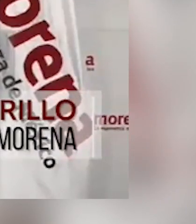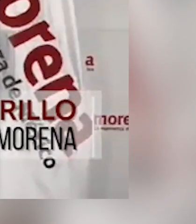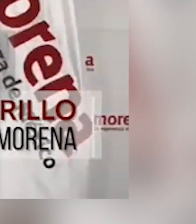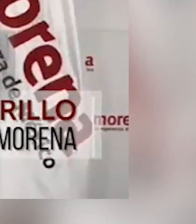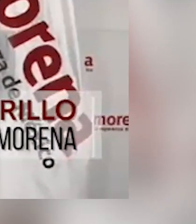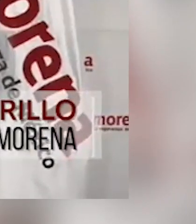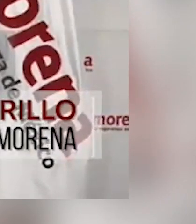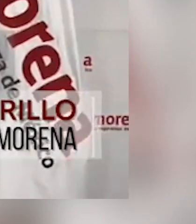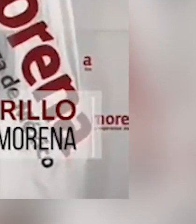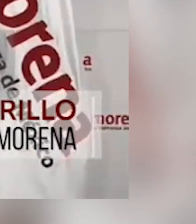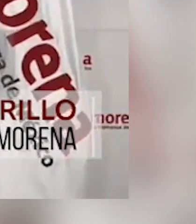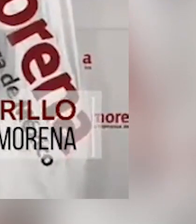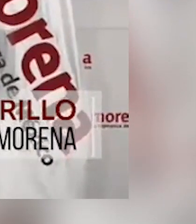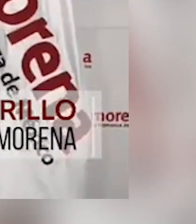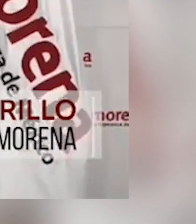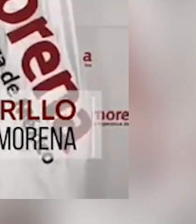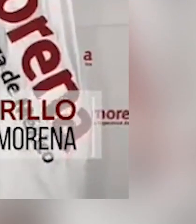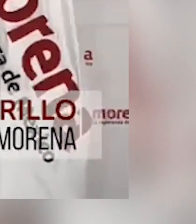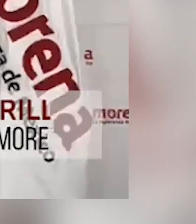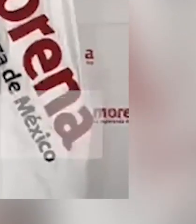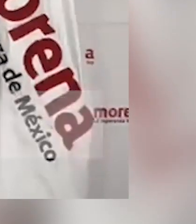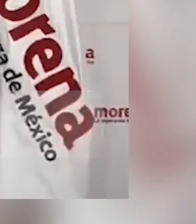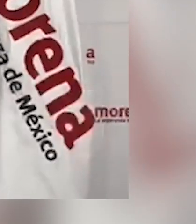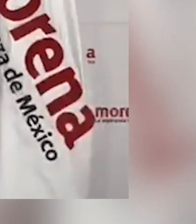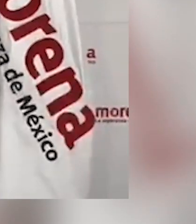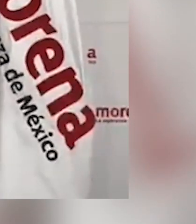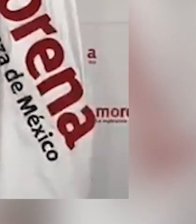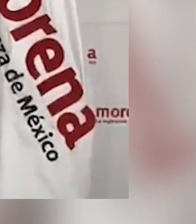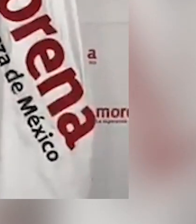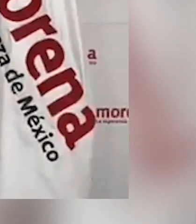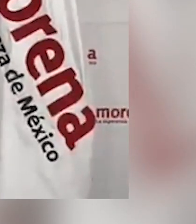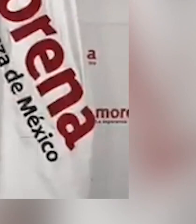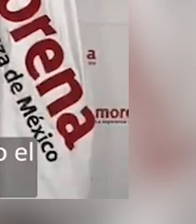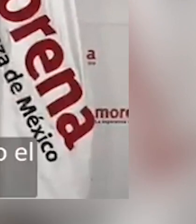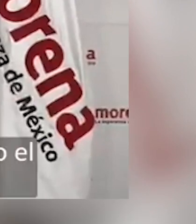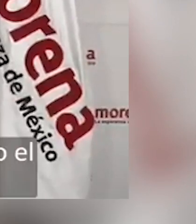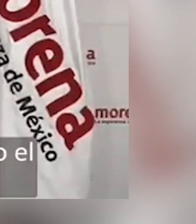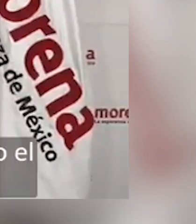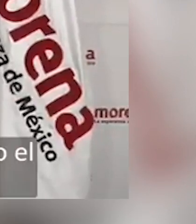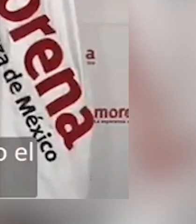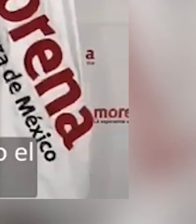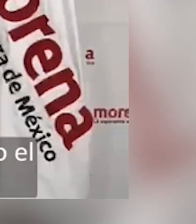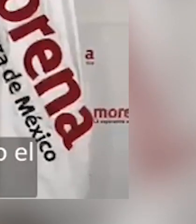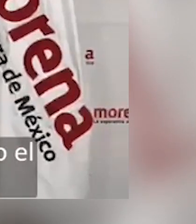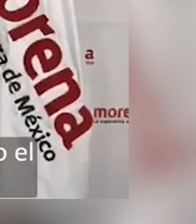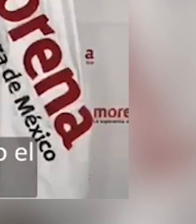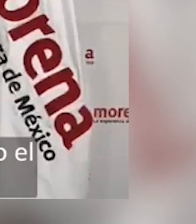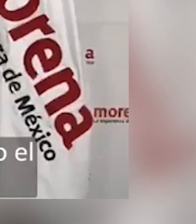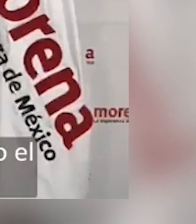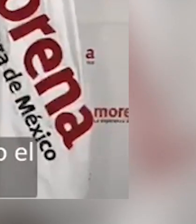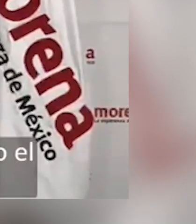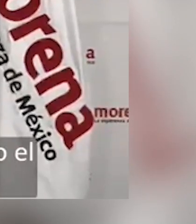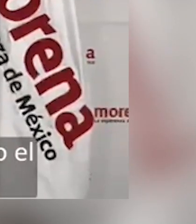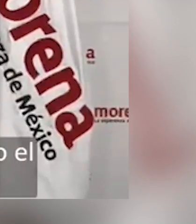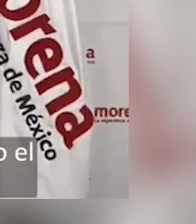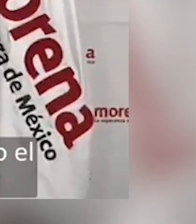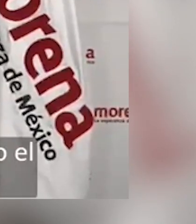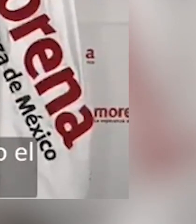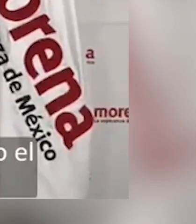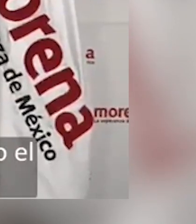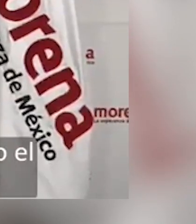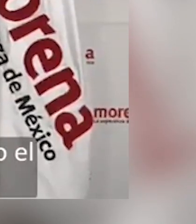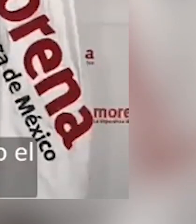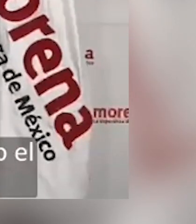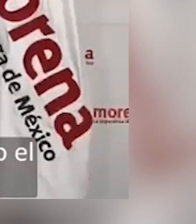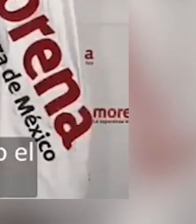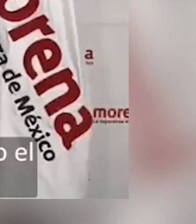presidente del partido, Mario Delgado, afirmó que quienes saldrán a manifestarse el próximo domingo lo hacen porque añoran aquellos tiempos donde se podía